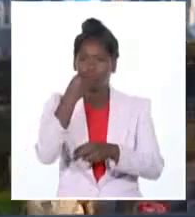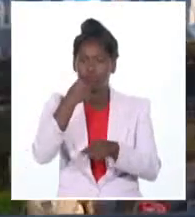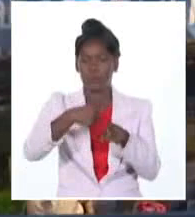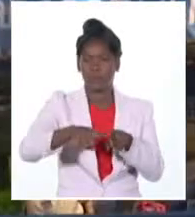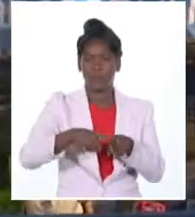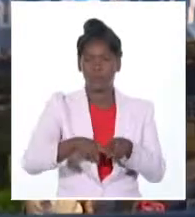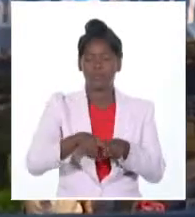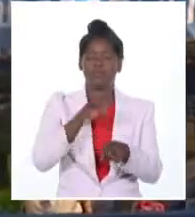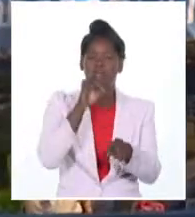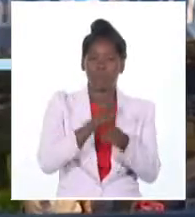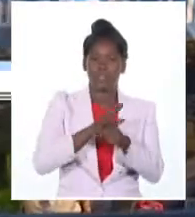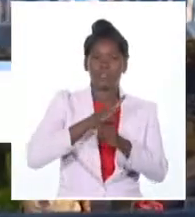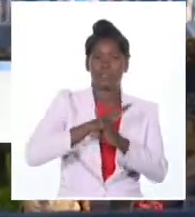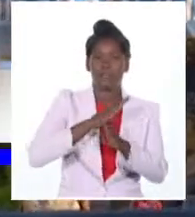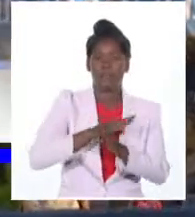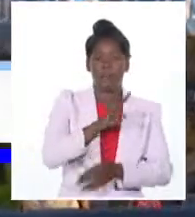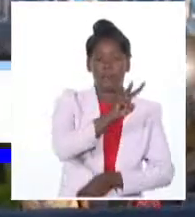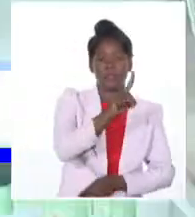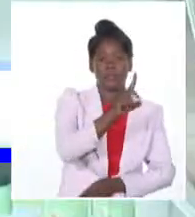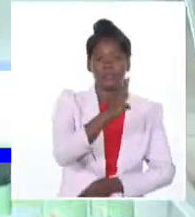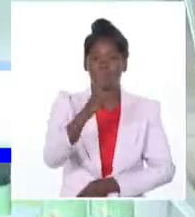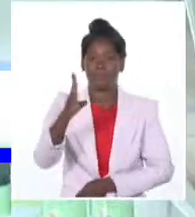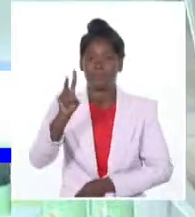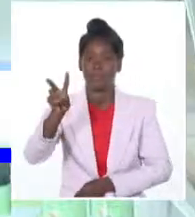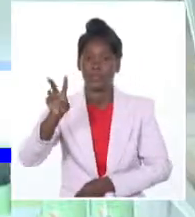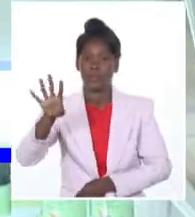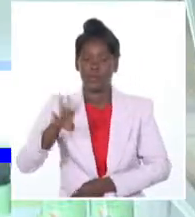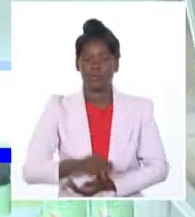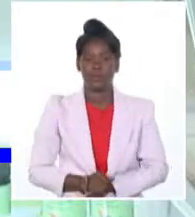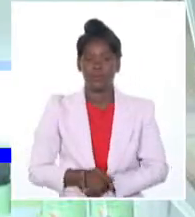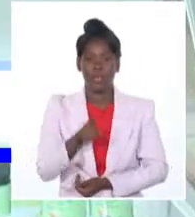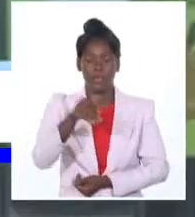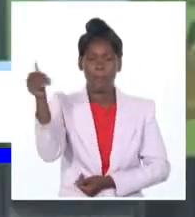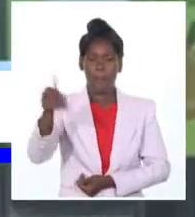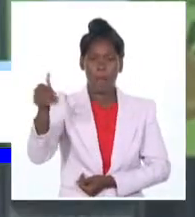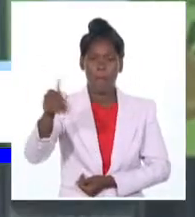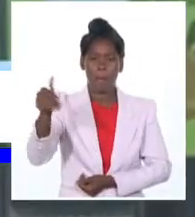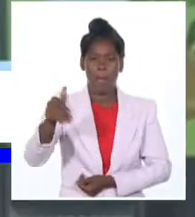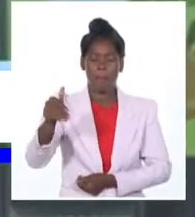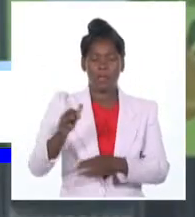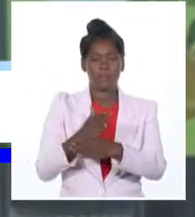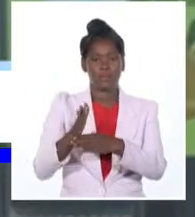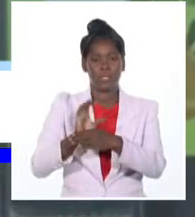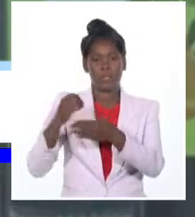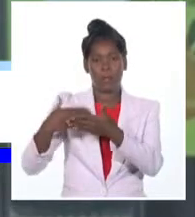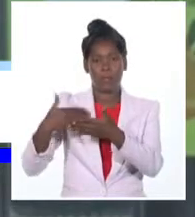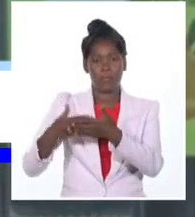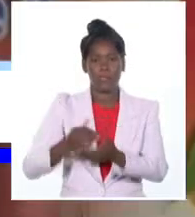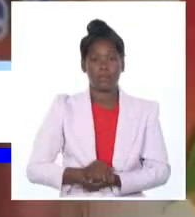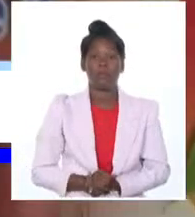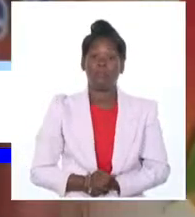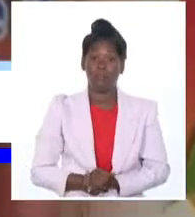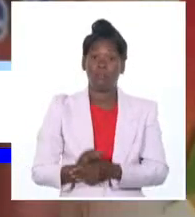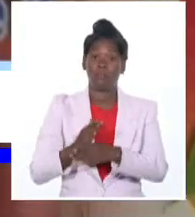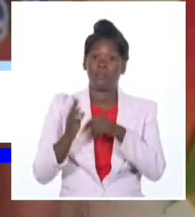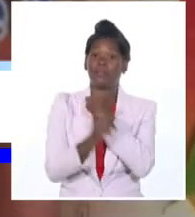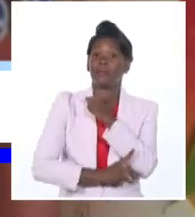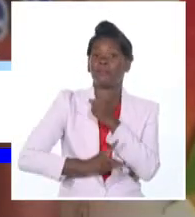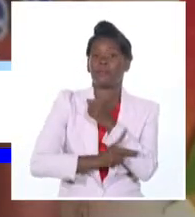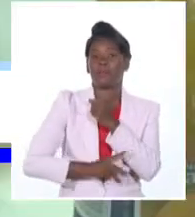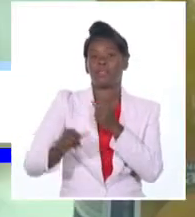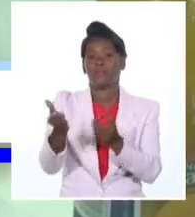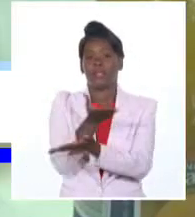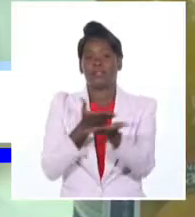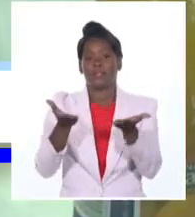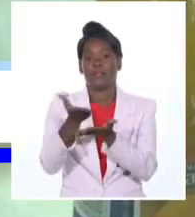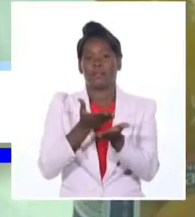este mes. A la cita confirmaron su asistencia 287 entidades procedentes de 25 países y 11